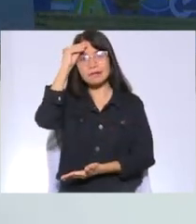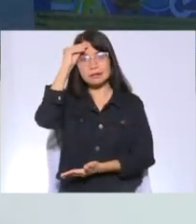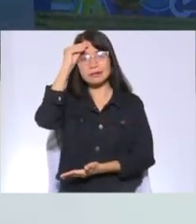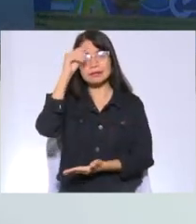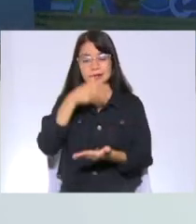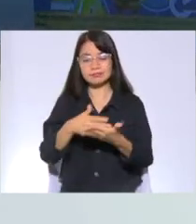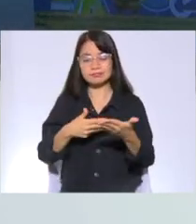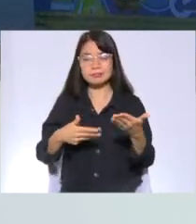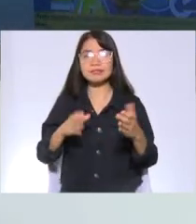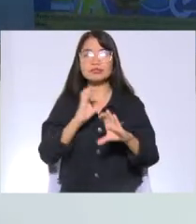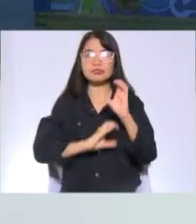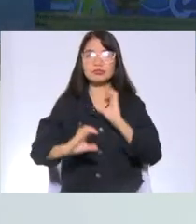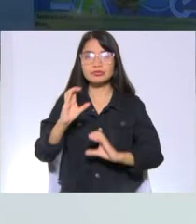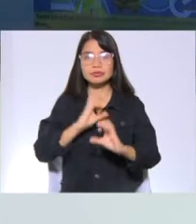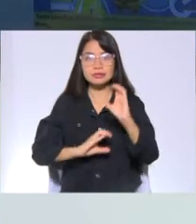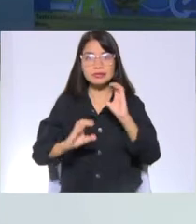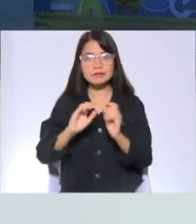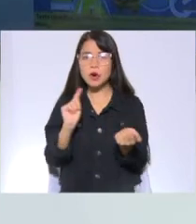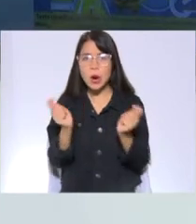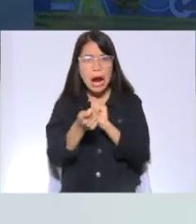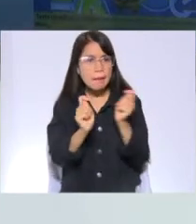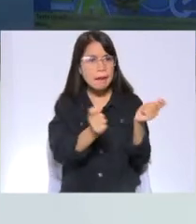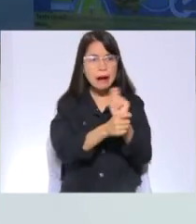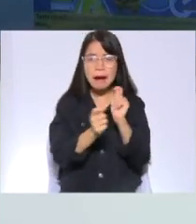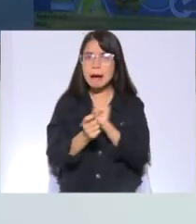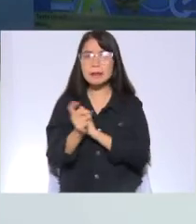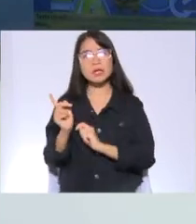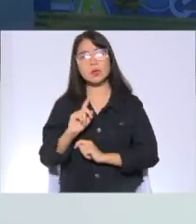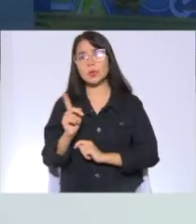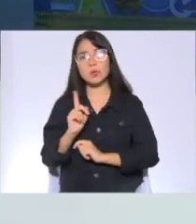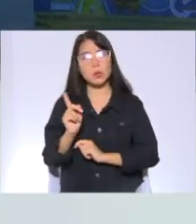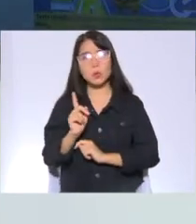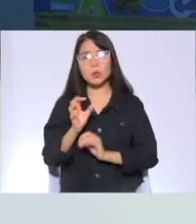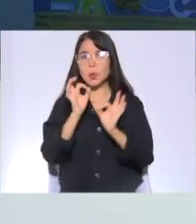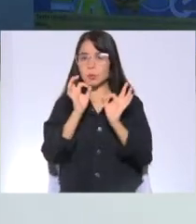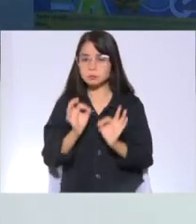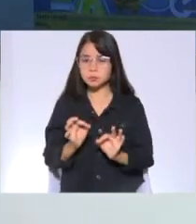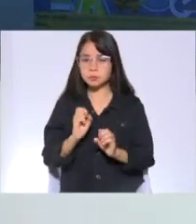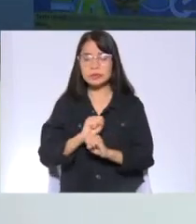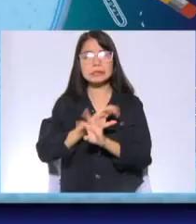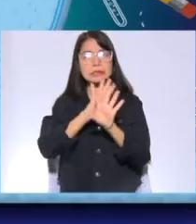es objetivo. No cambia su contenido porque es de acuerdo a la realidad.